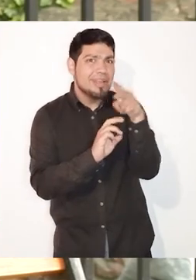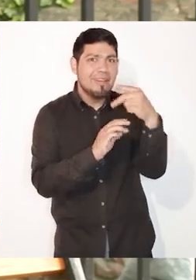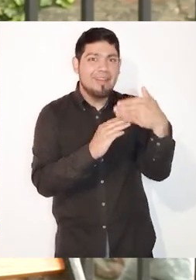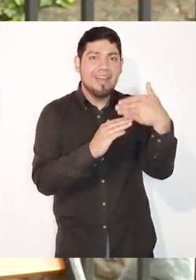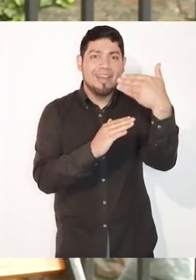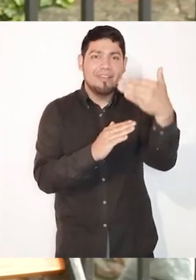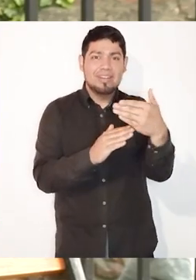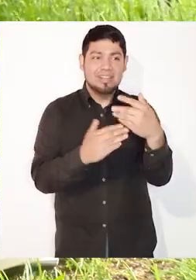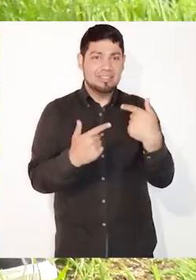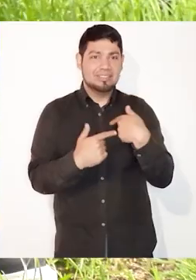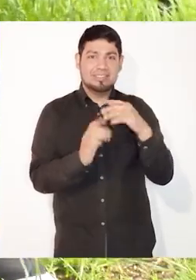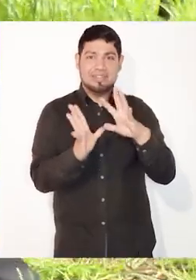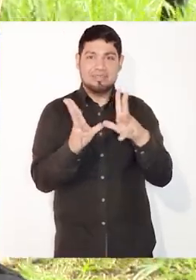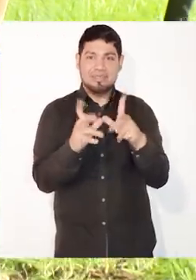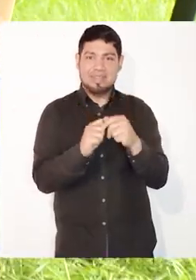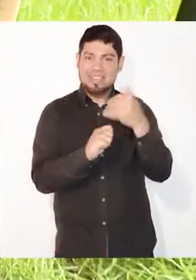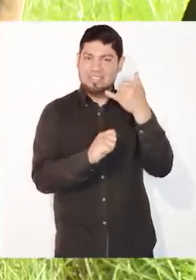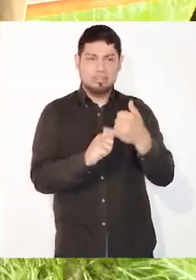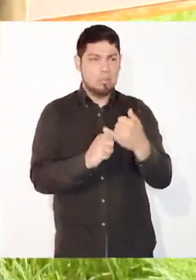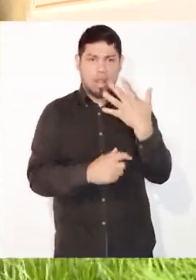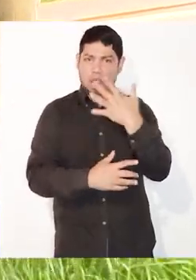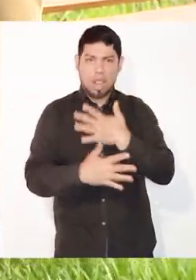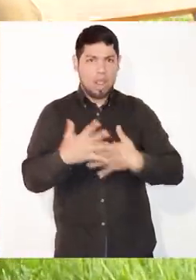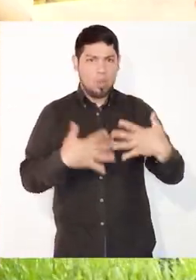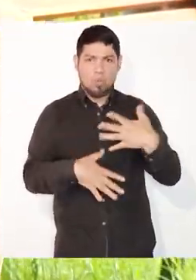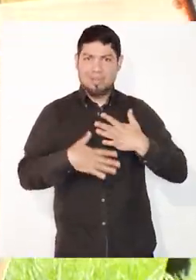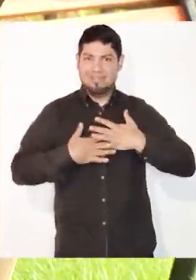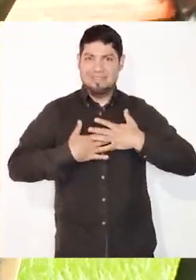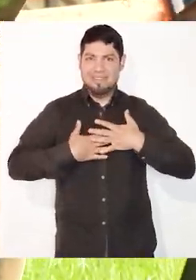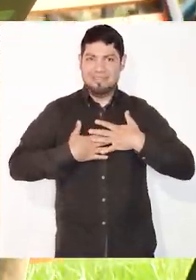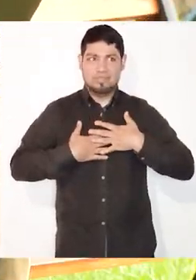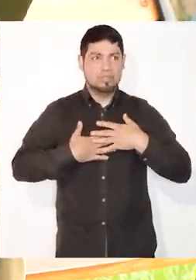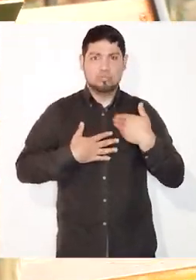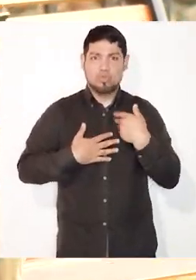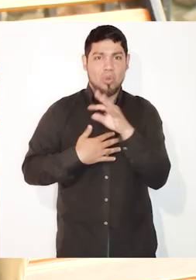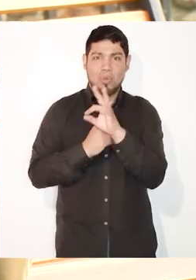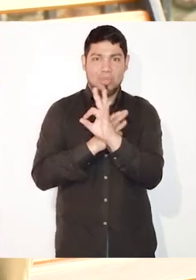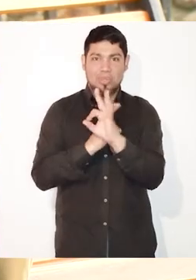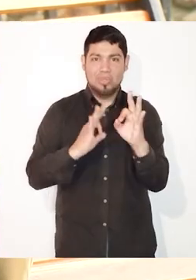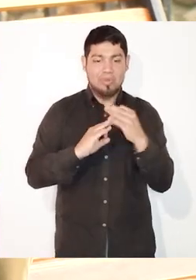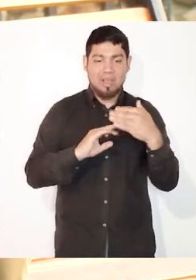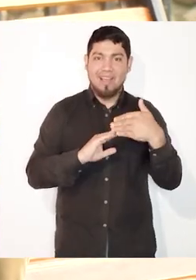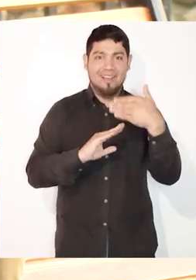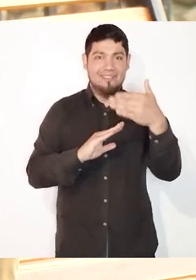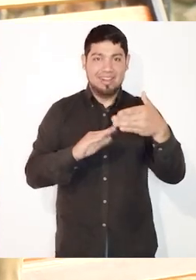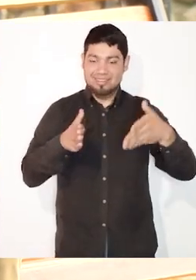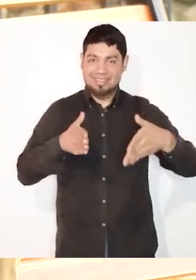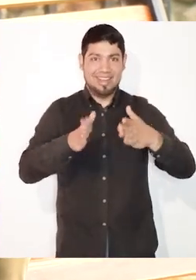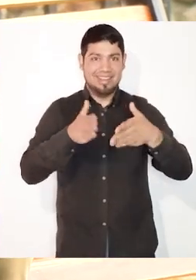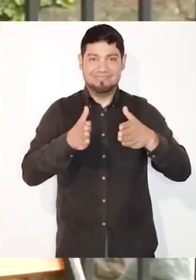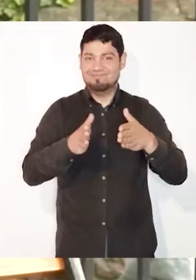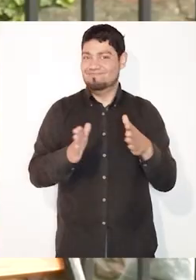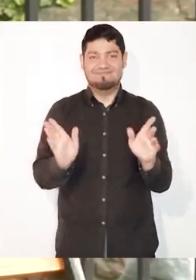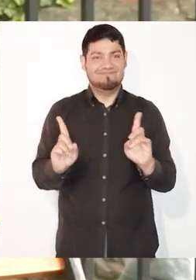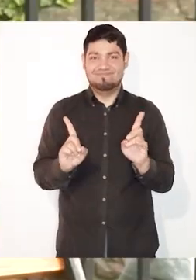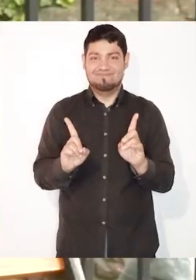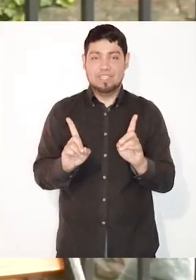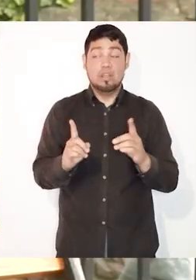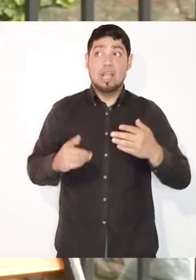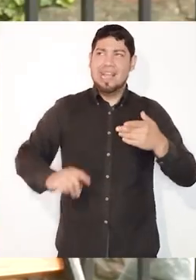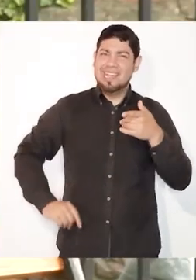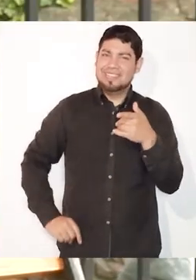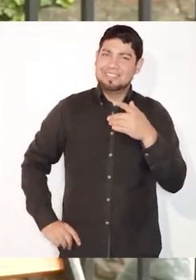de las aberturas del portón. Yo miraba lo que pasaba afuera. Era un niño bastante sobreprotegido y no tenía mucha